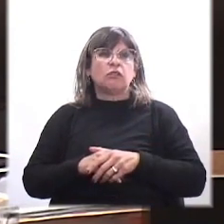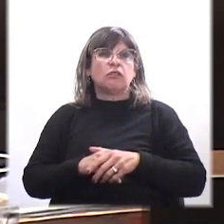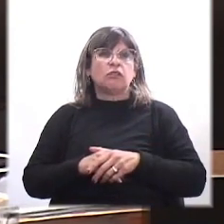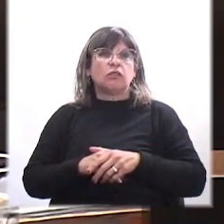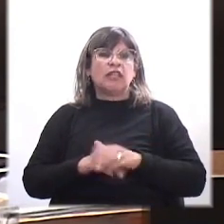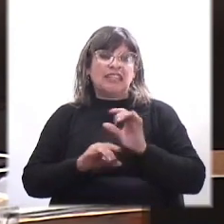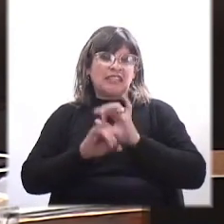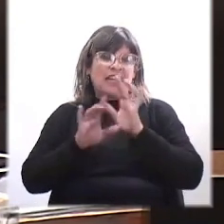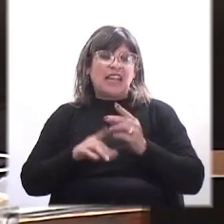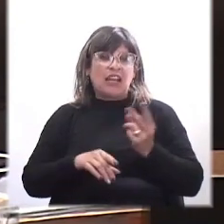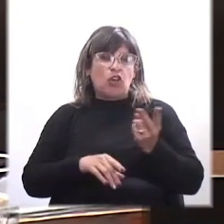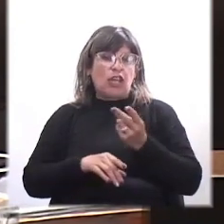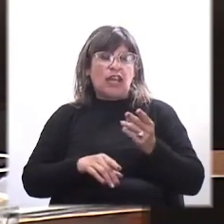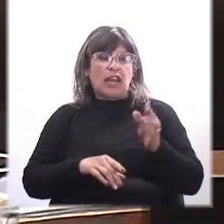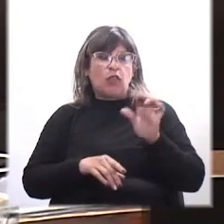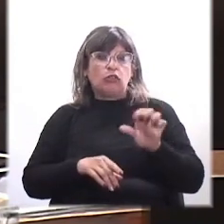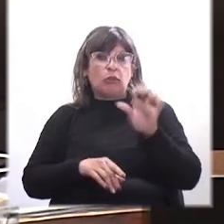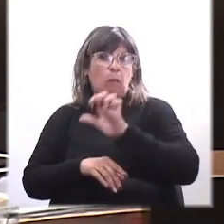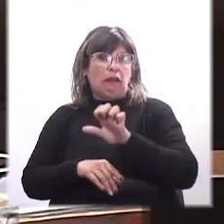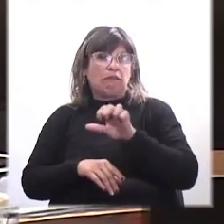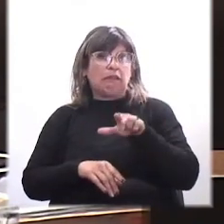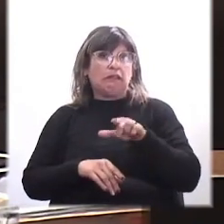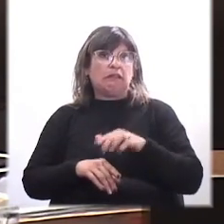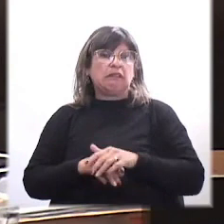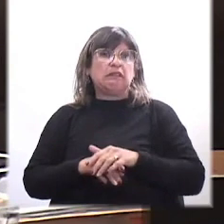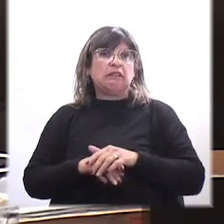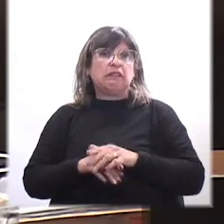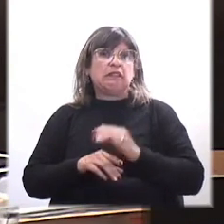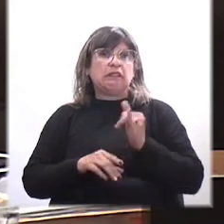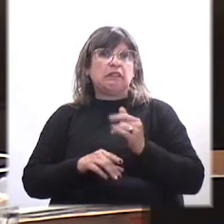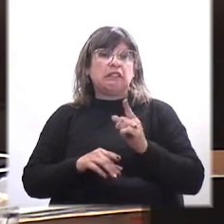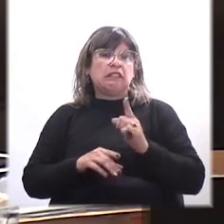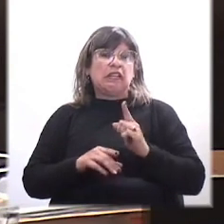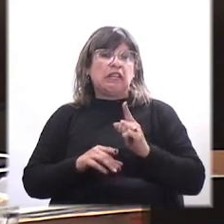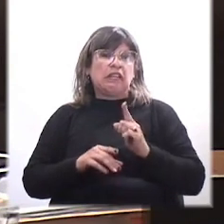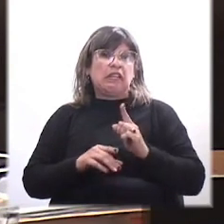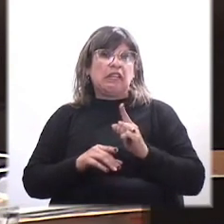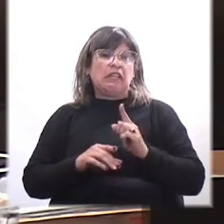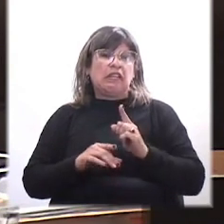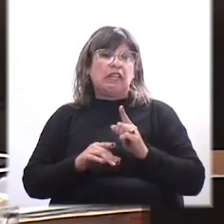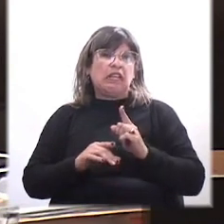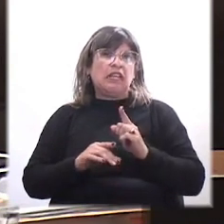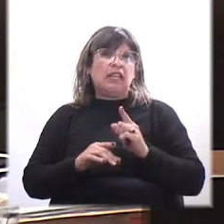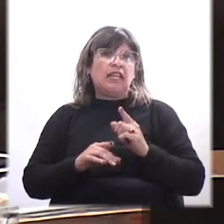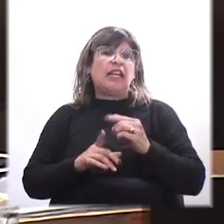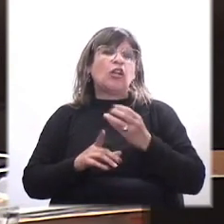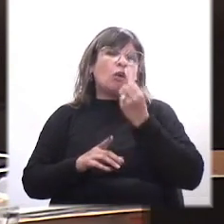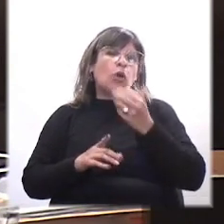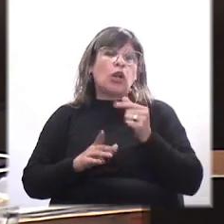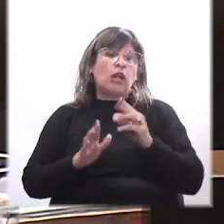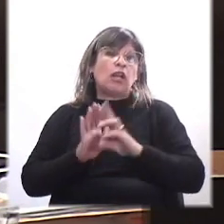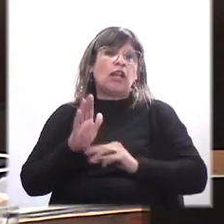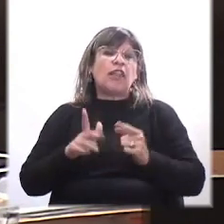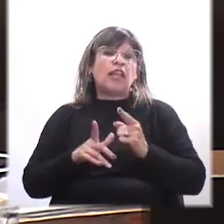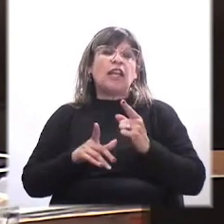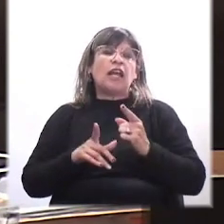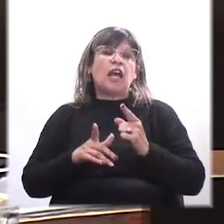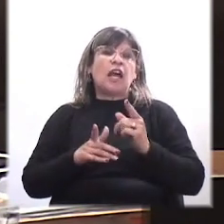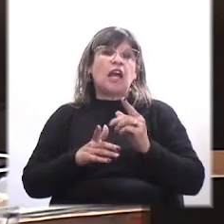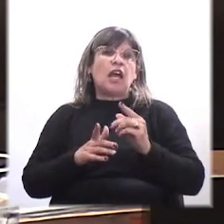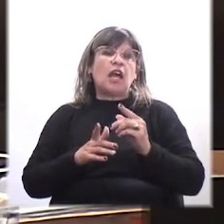queda en claro que ambas empresas están regidas por principios constitucionales de la buena administración de los fondos